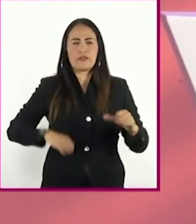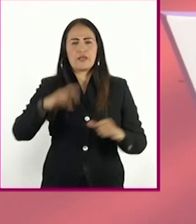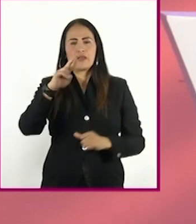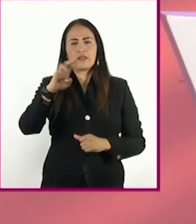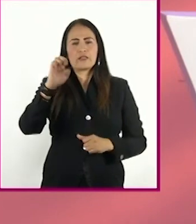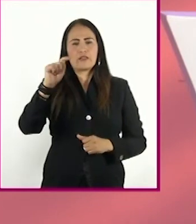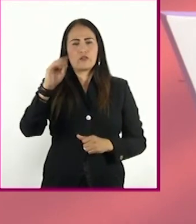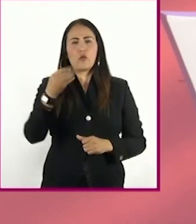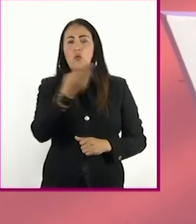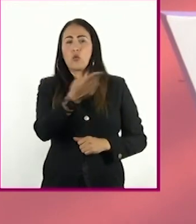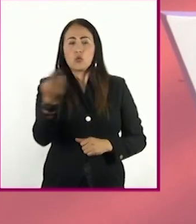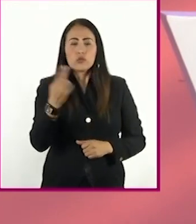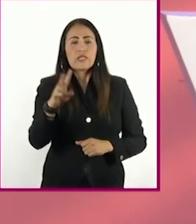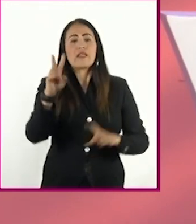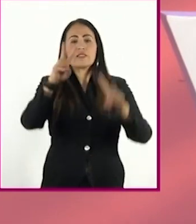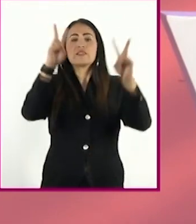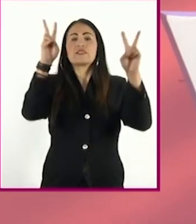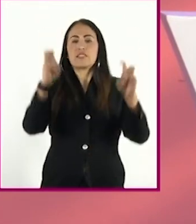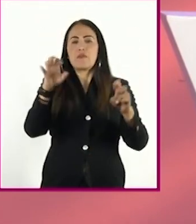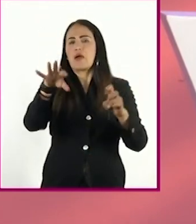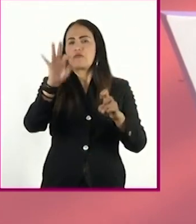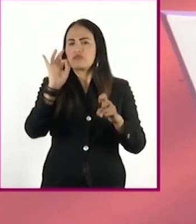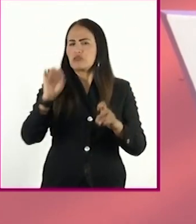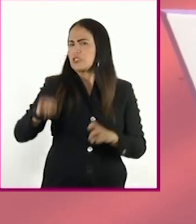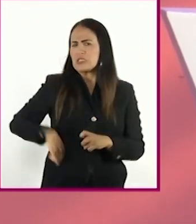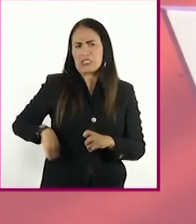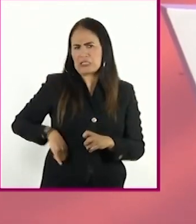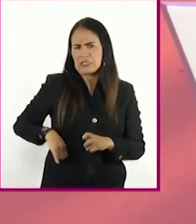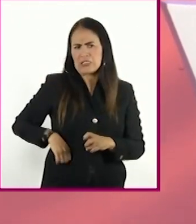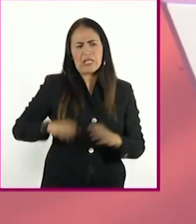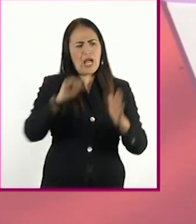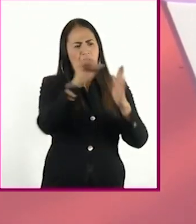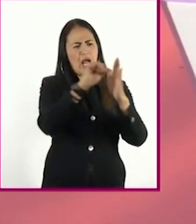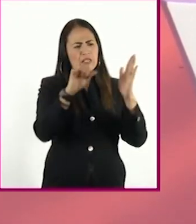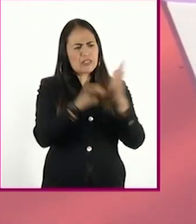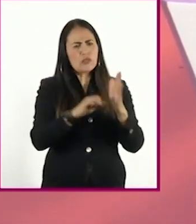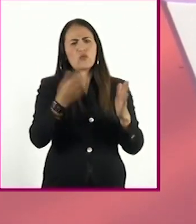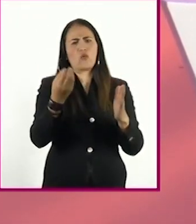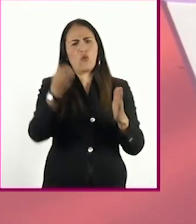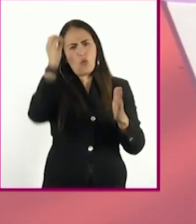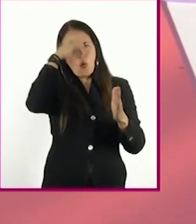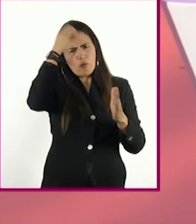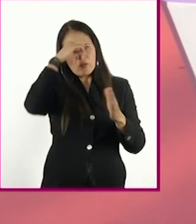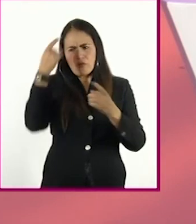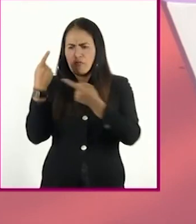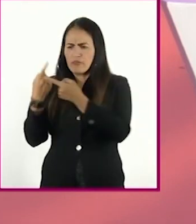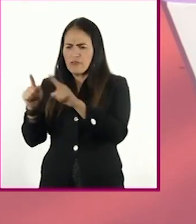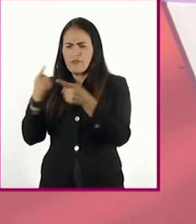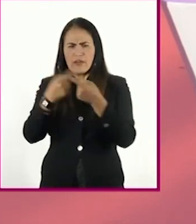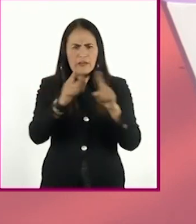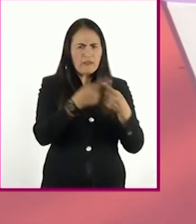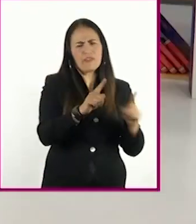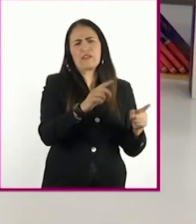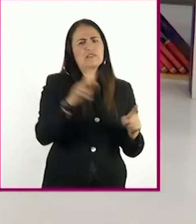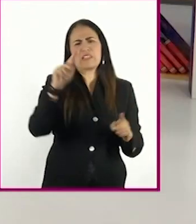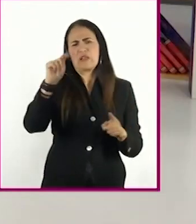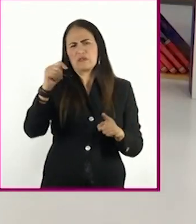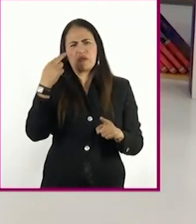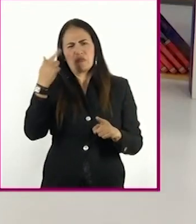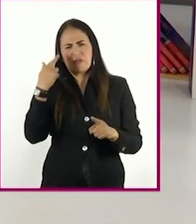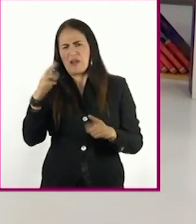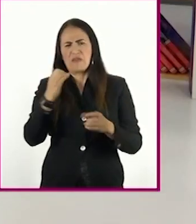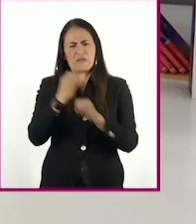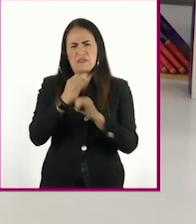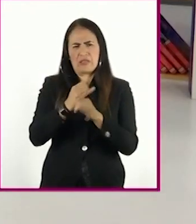un tema que les interese. Busquen artículos de opinión al respecto del tema en diversos medios. La idea es que